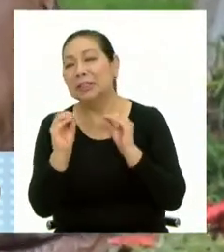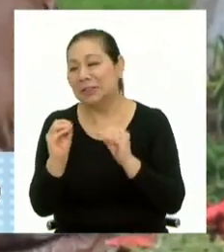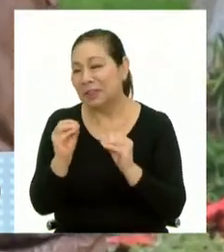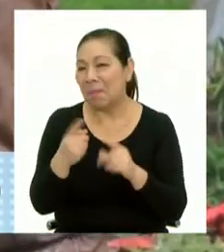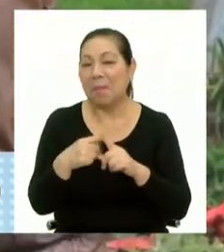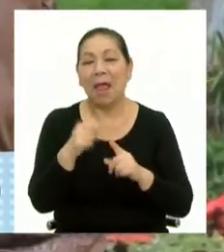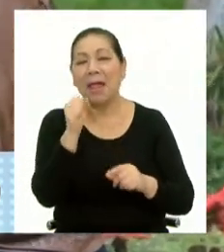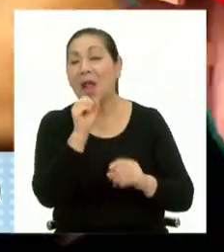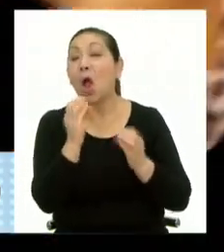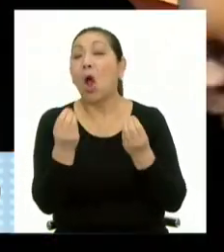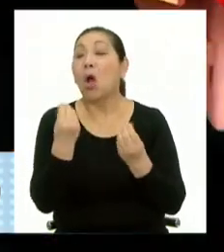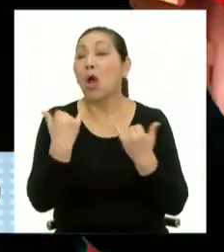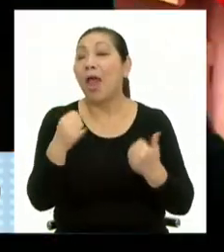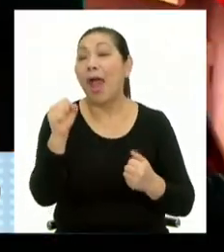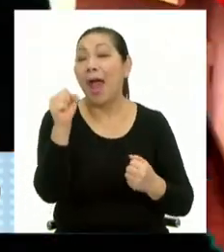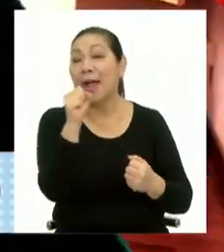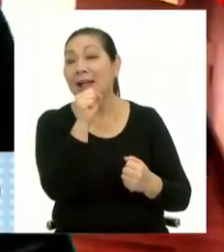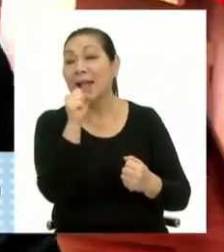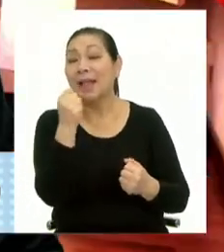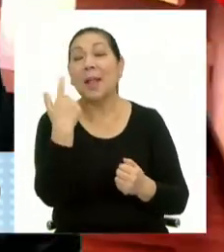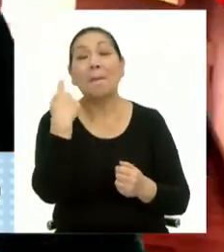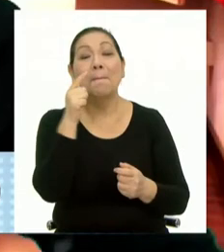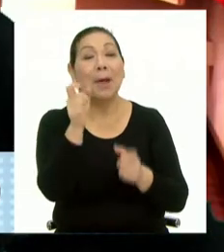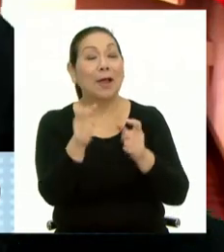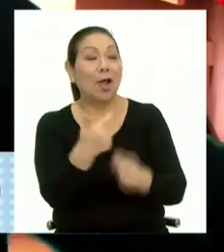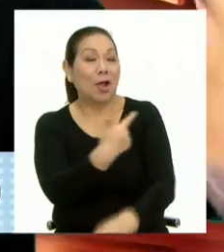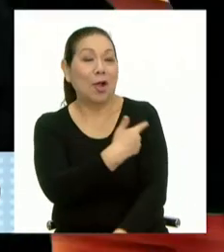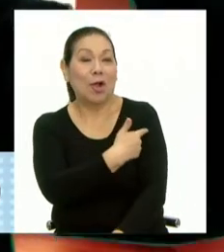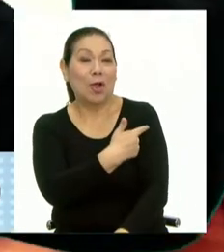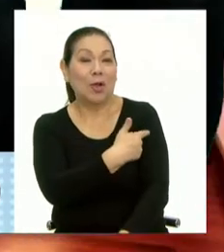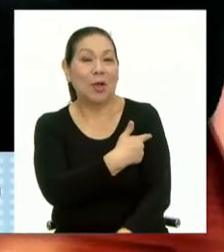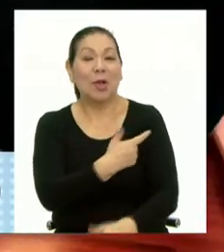Y ahora lo hace cantándonos para vacunarnos contra la